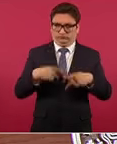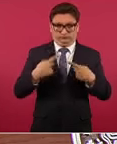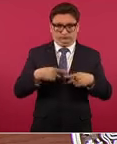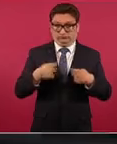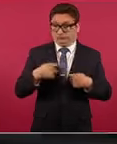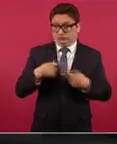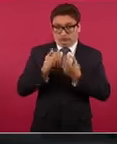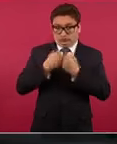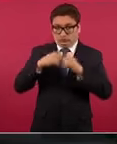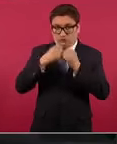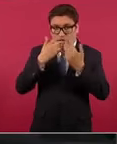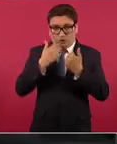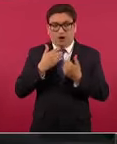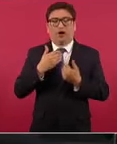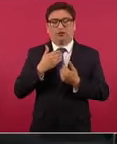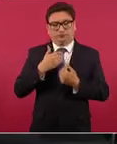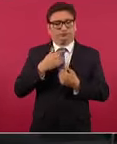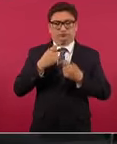social